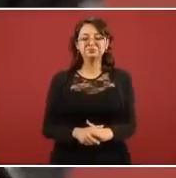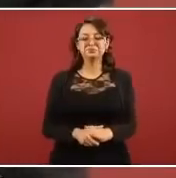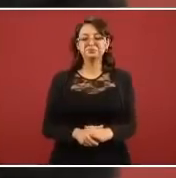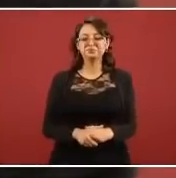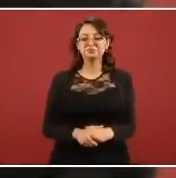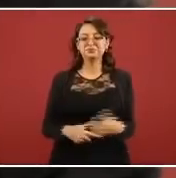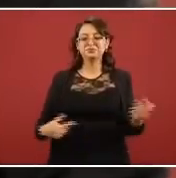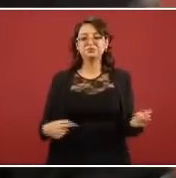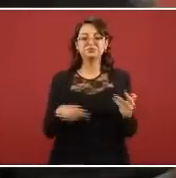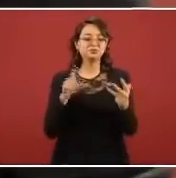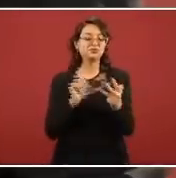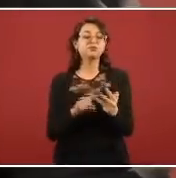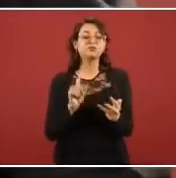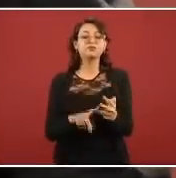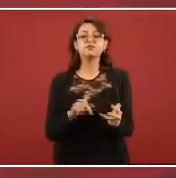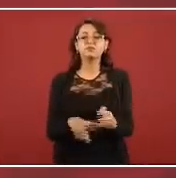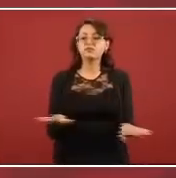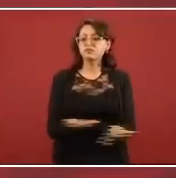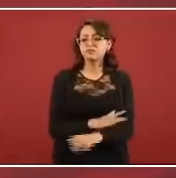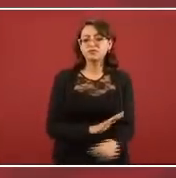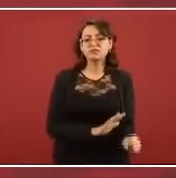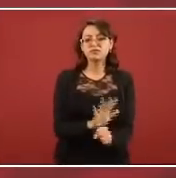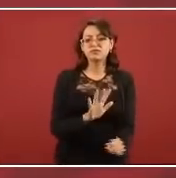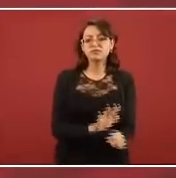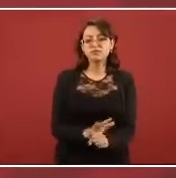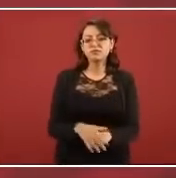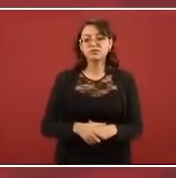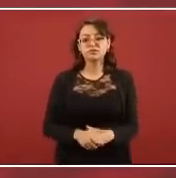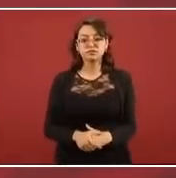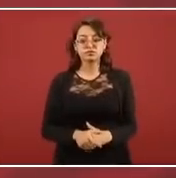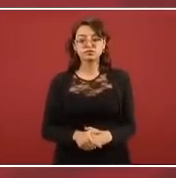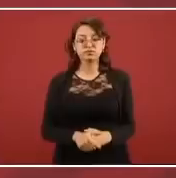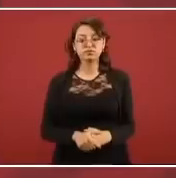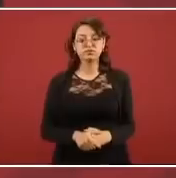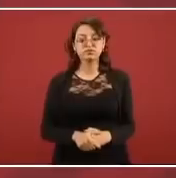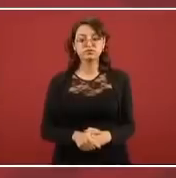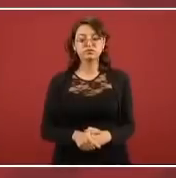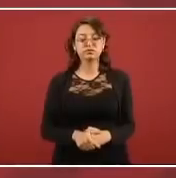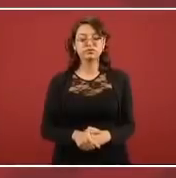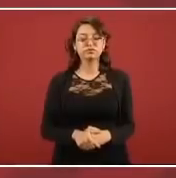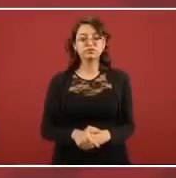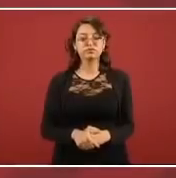Un tercer cambio es que